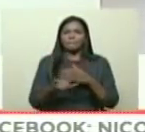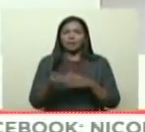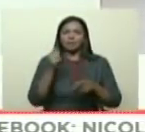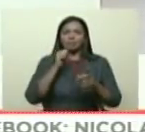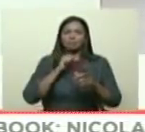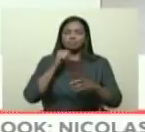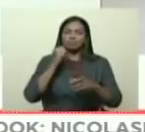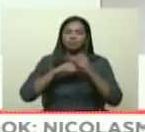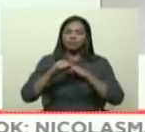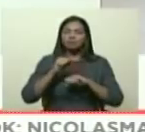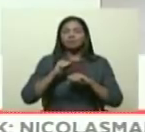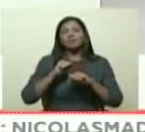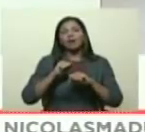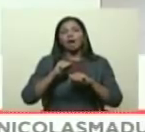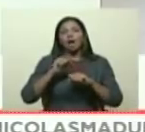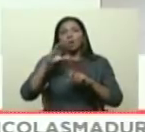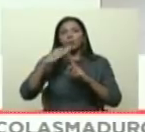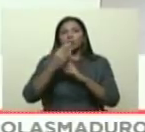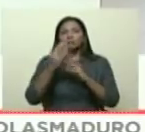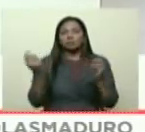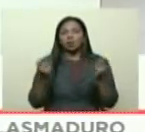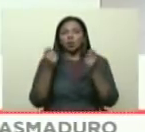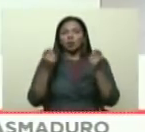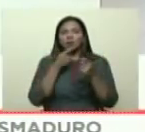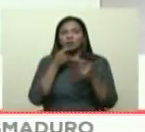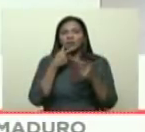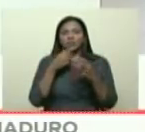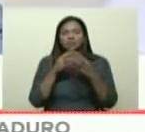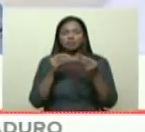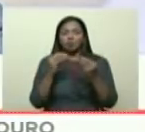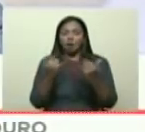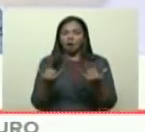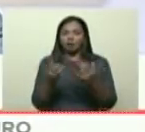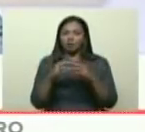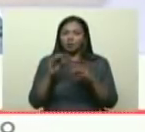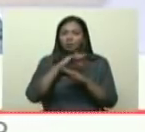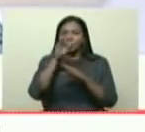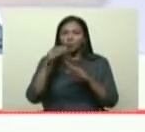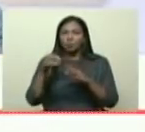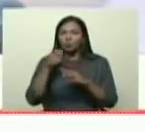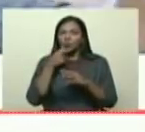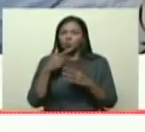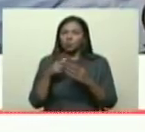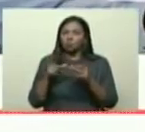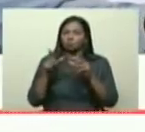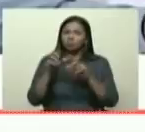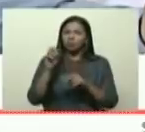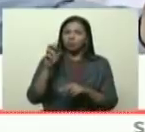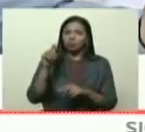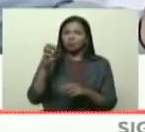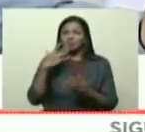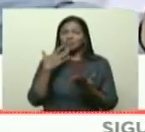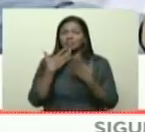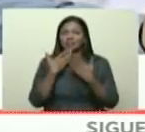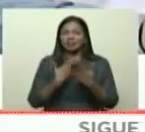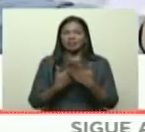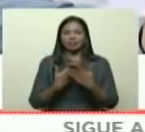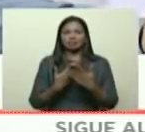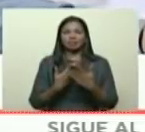cultural. Esta jornada bella, hermosa, en este Museo Alejandro Otero. Les doy las gracias.